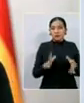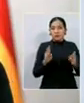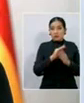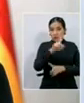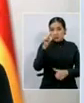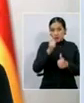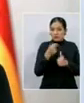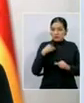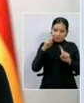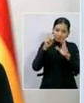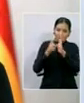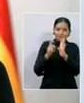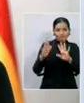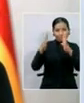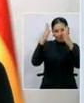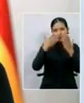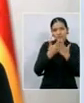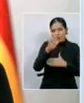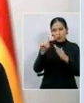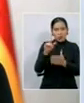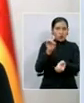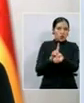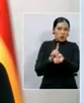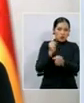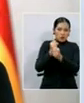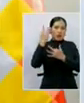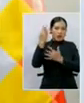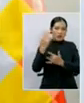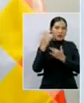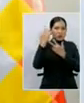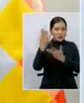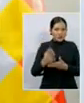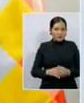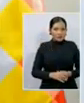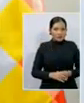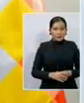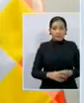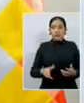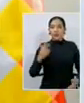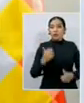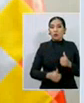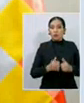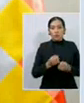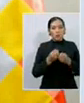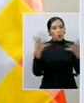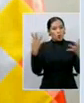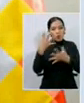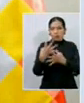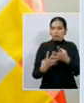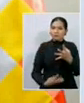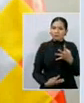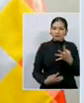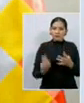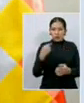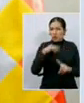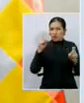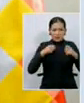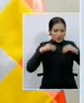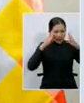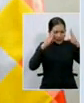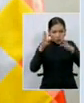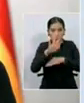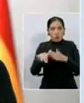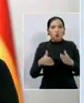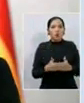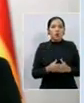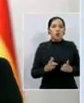con relación a los productos de la canasta familiar, en Latinoamérica Bolivia tiene la más baja inflación. Entonces son elementos que nos dicen que a pesar de la